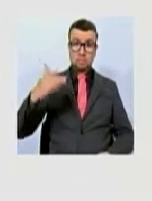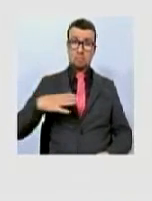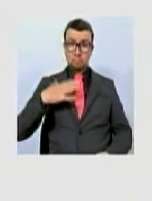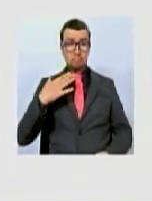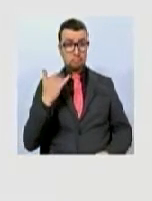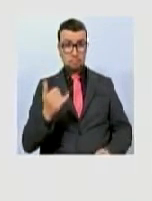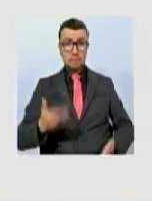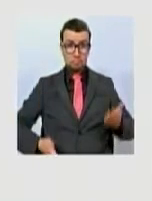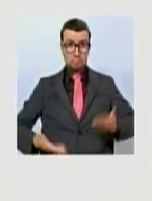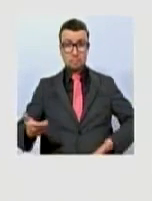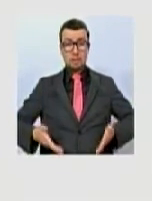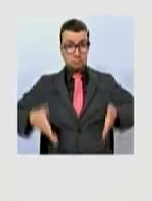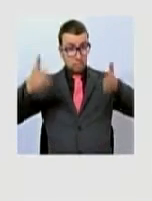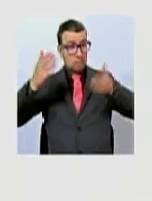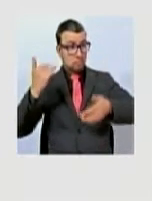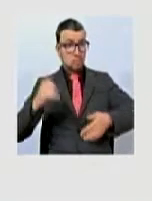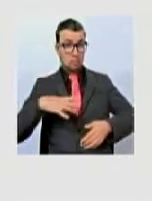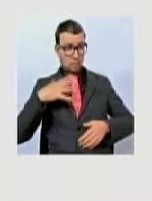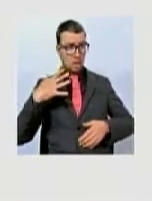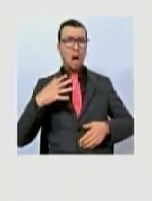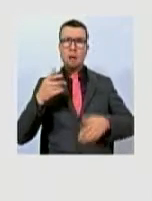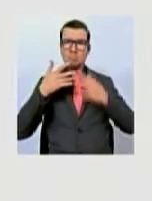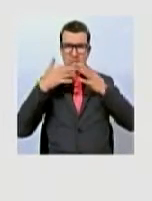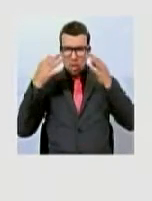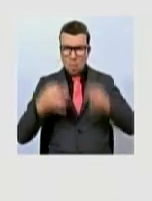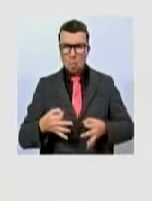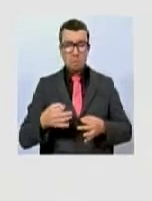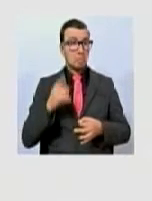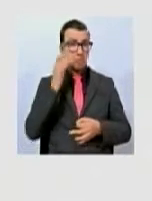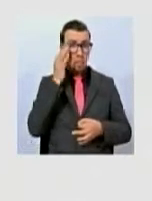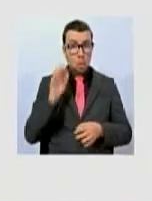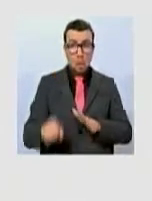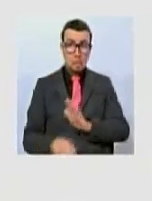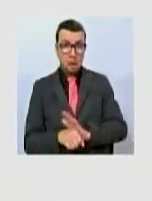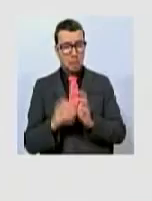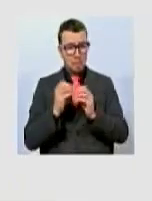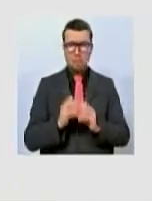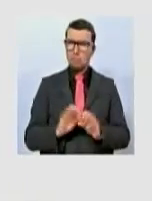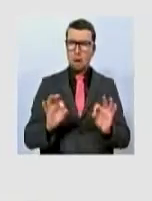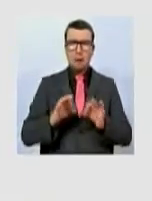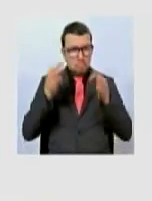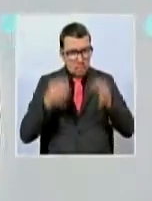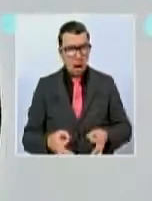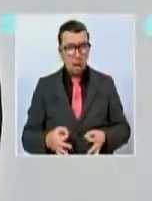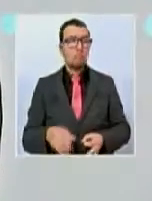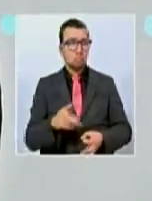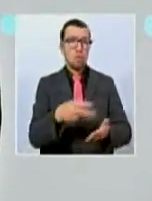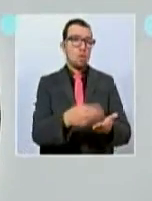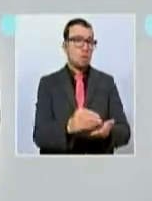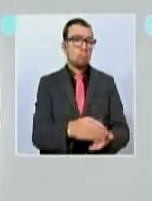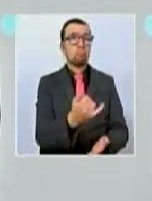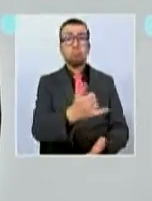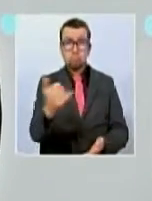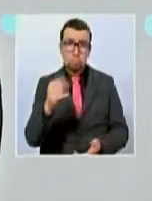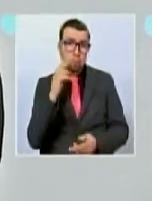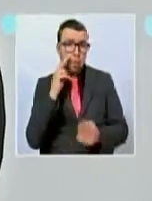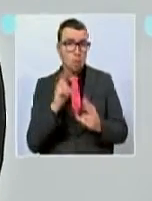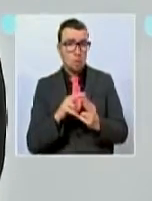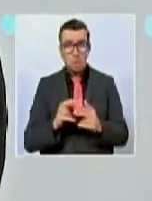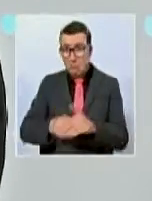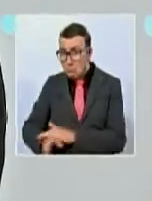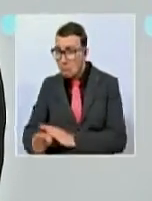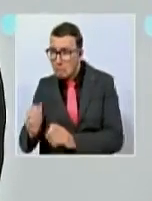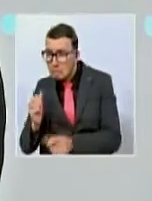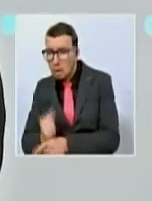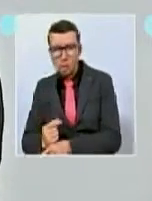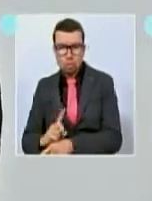pueda asegurar que no va a haber de pronto ningún tipo de fraude. Pero detrás de todo ese producto vamos a encontrar